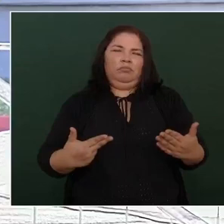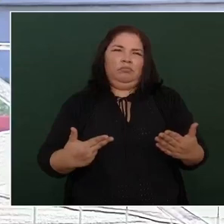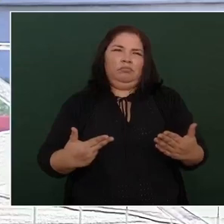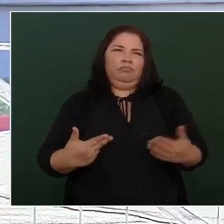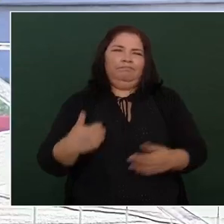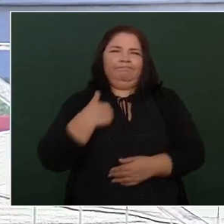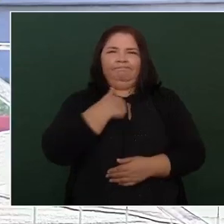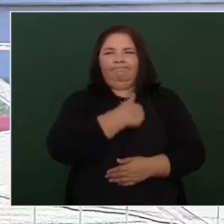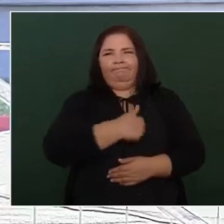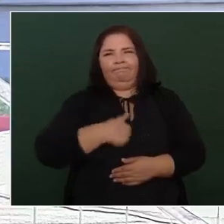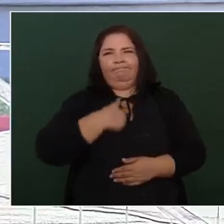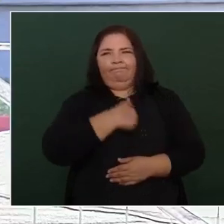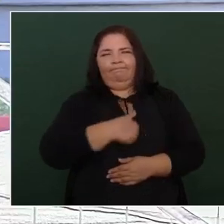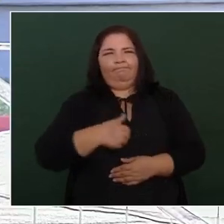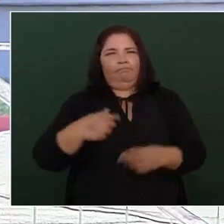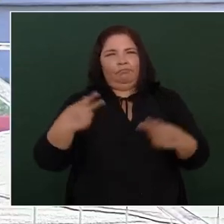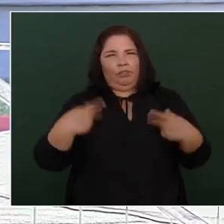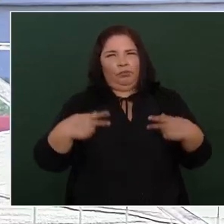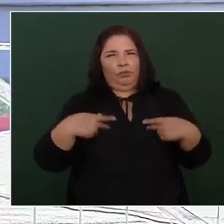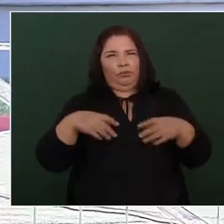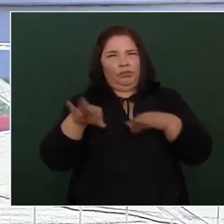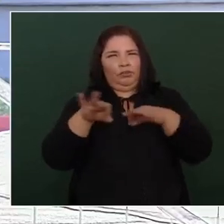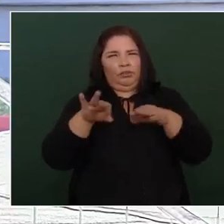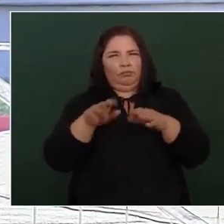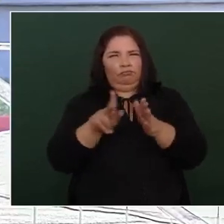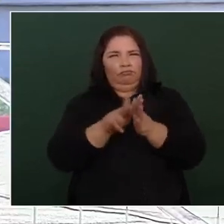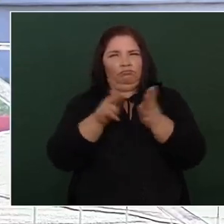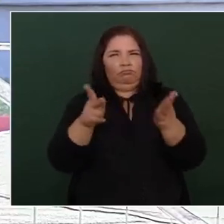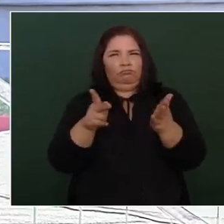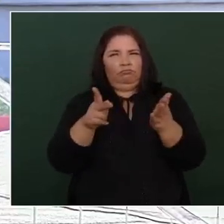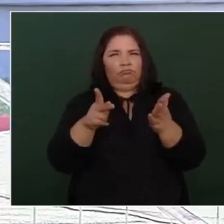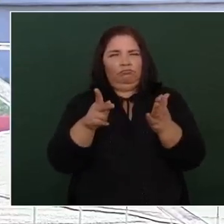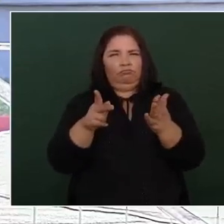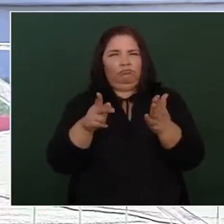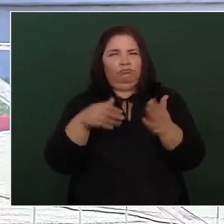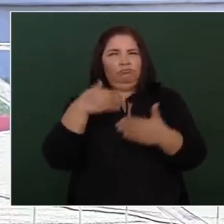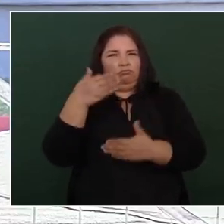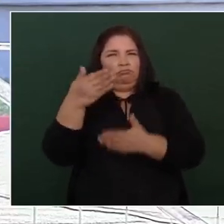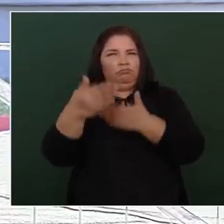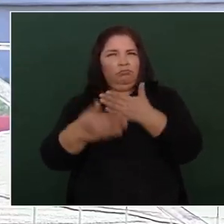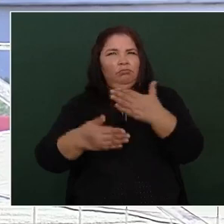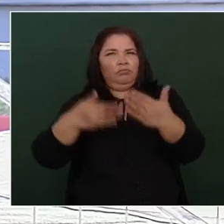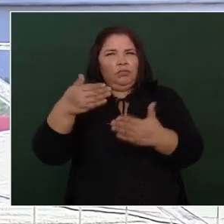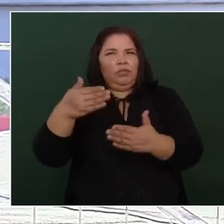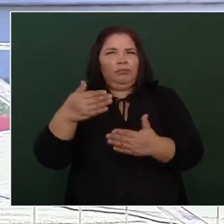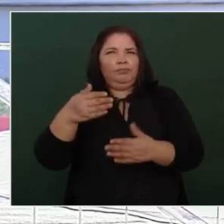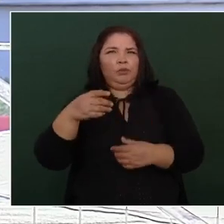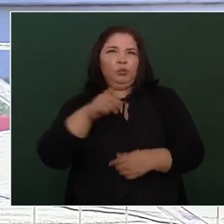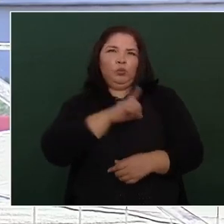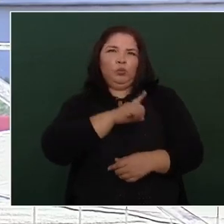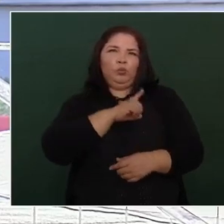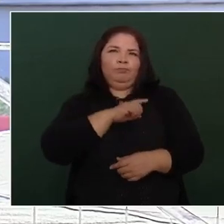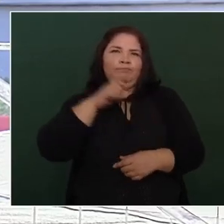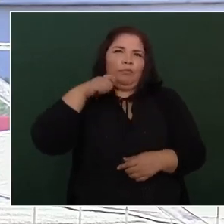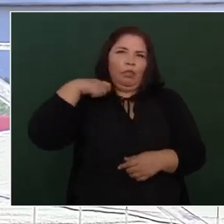Lamentablemente el periodista pasó el tiempo y se suicidó.